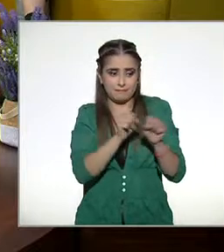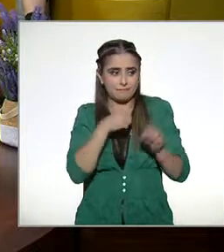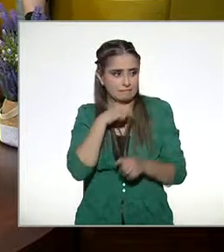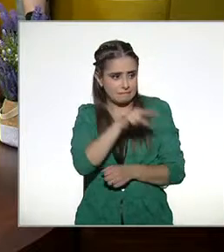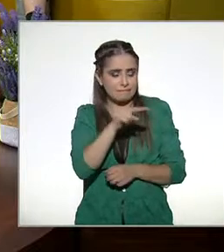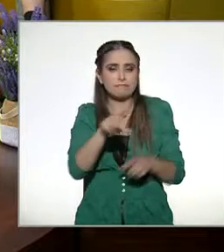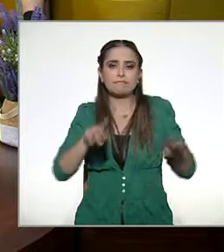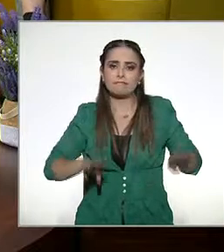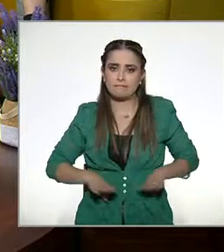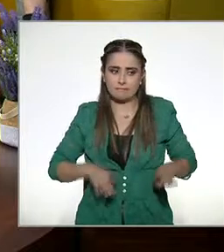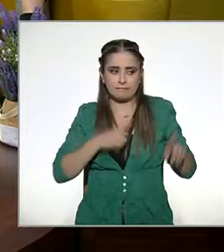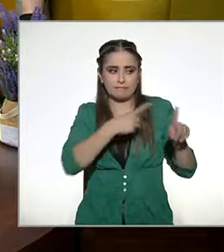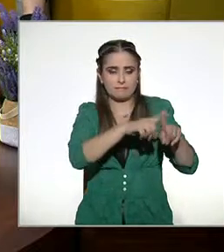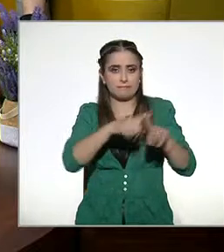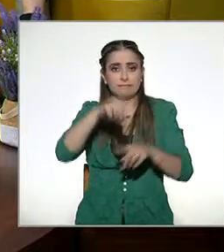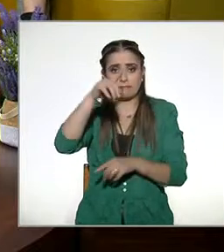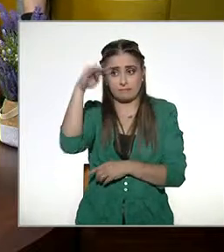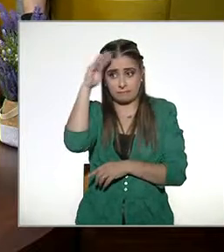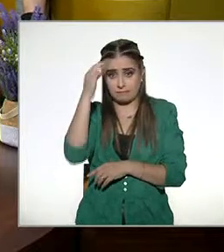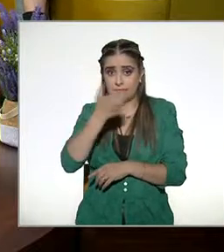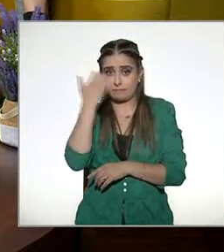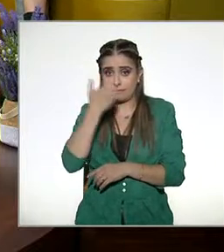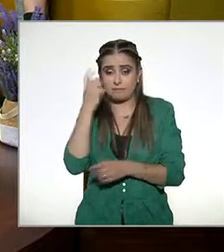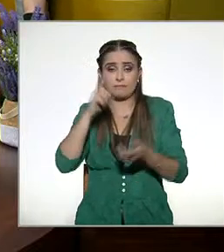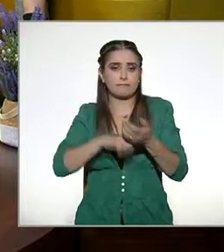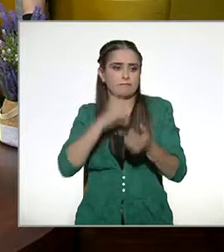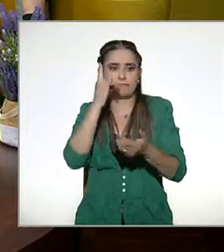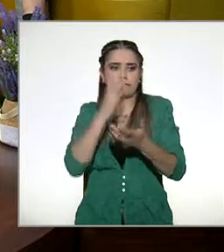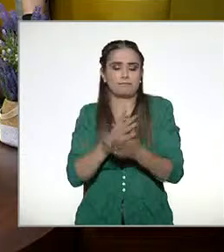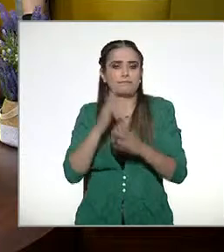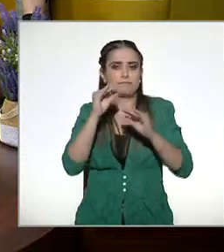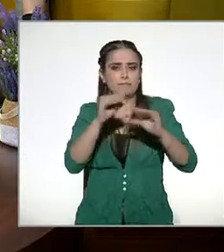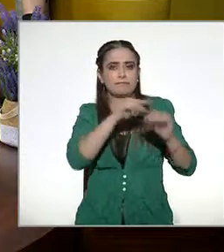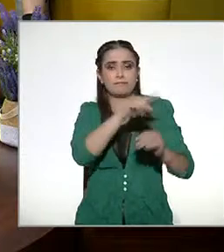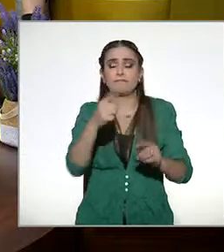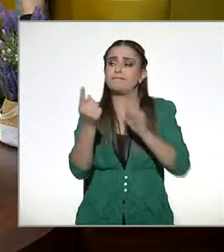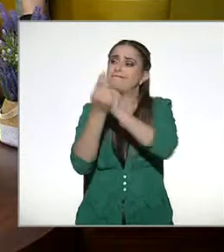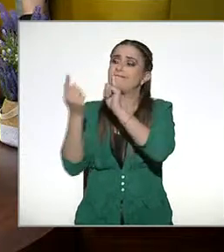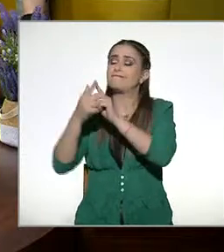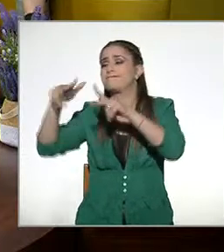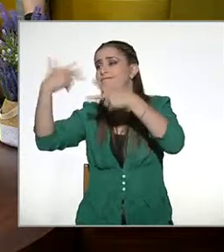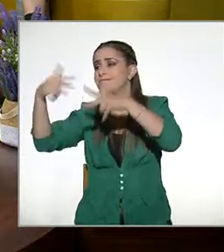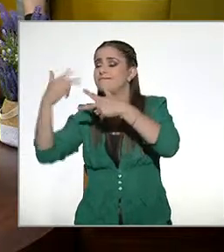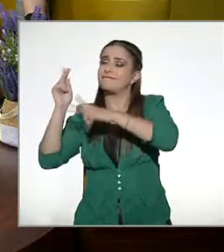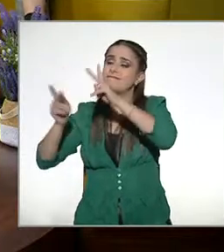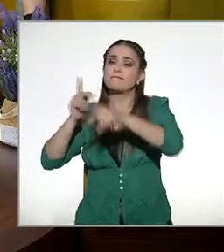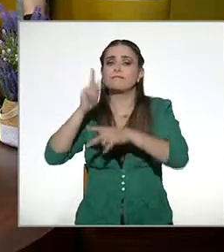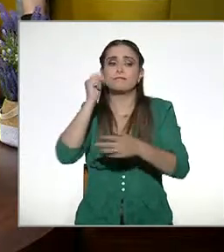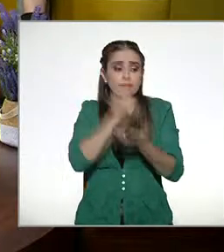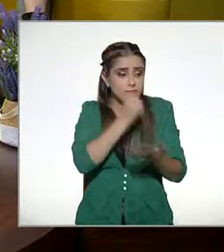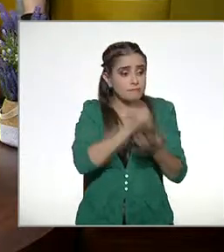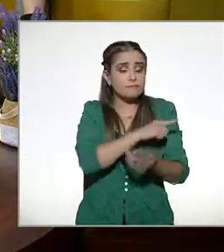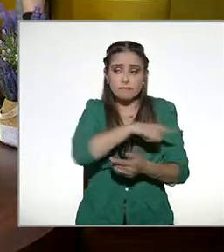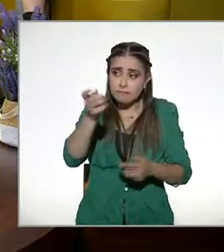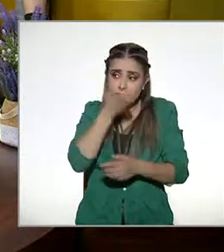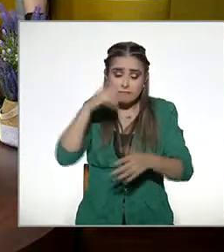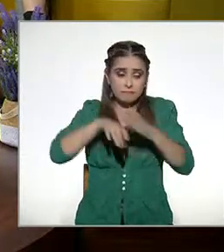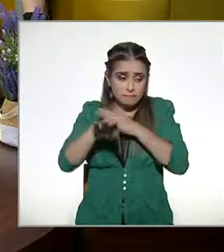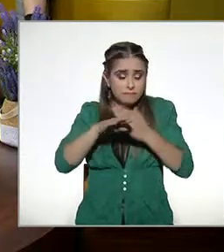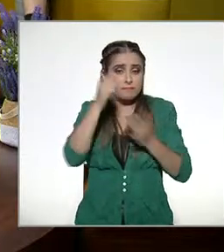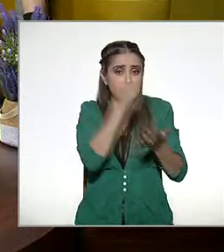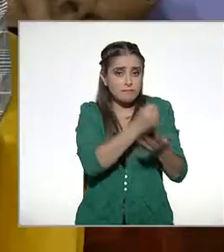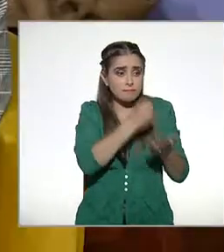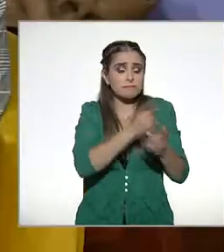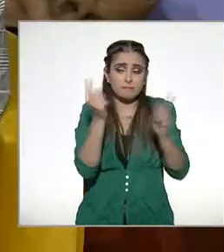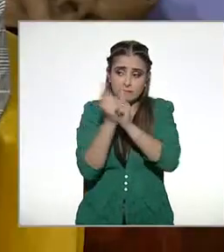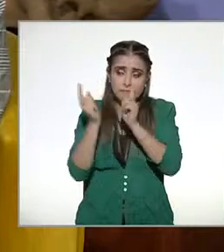pareciera que el sistema educativo solo favorece a los niños extrovertidos y si quiero obligar a quienes no lo son a ser sociables que nos pueden decir al respecto